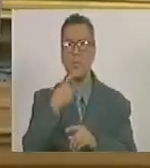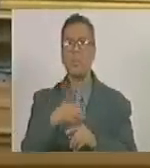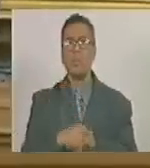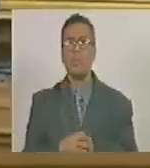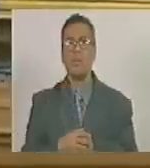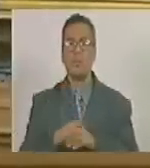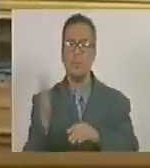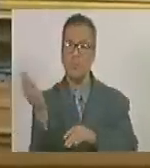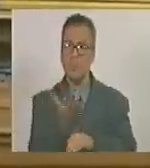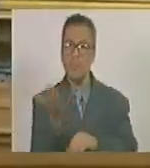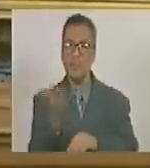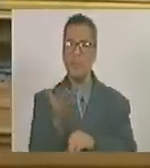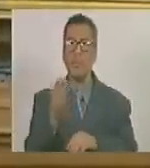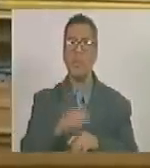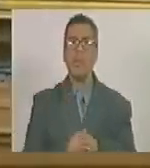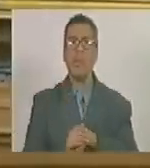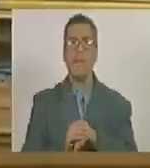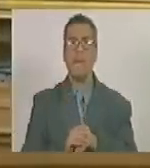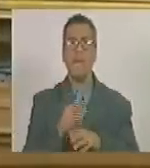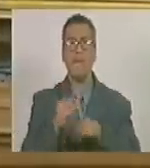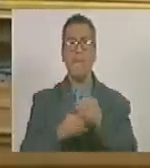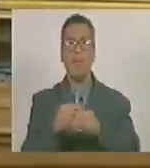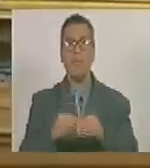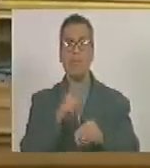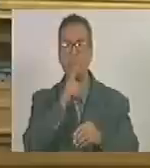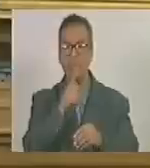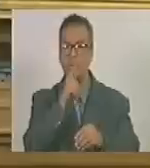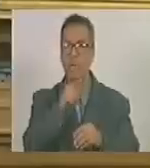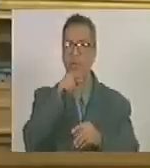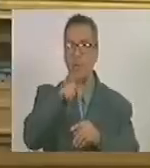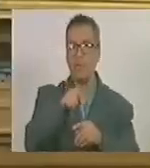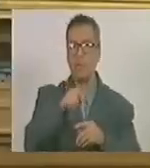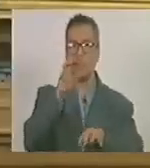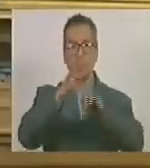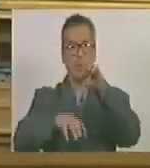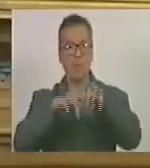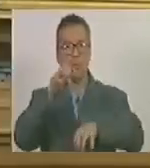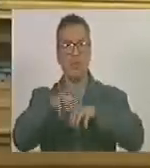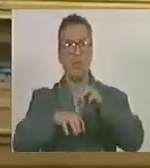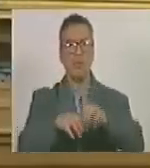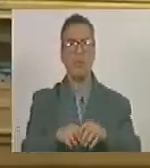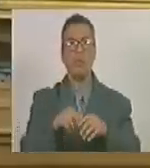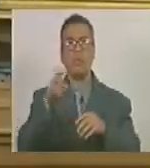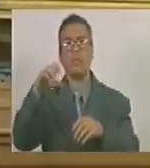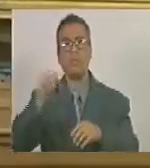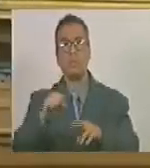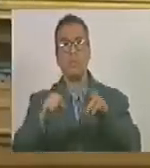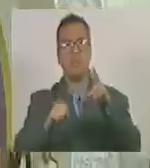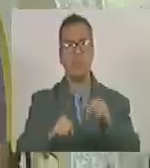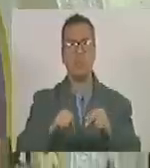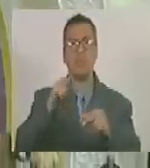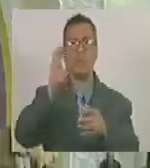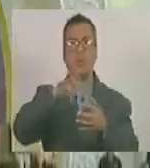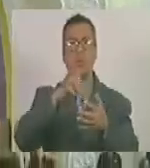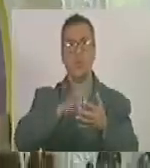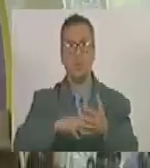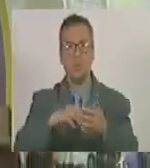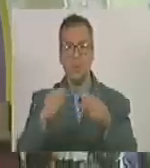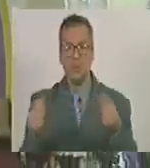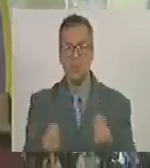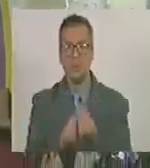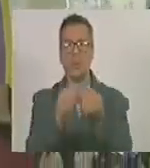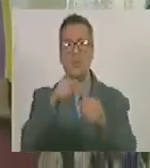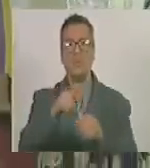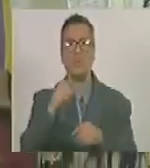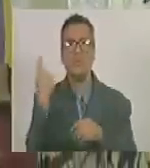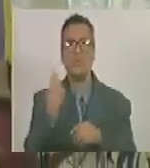el maltrato de manera cruel hacia animales, sean o no animales de compañía. No